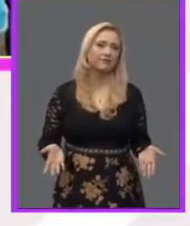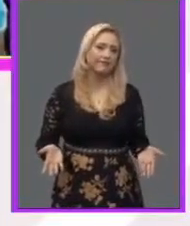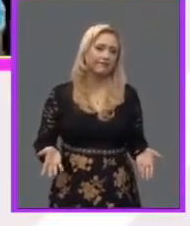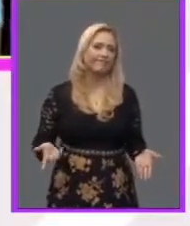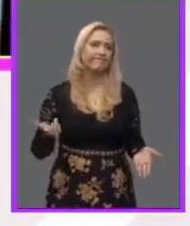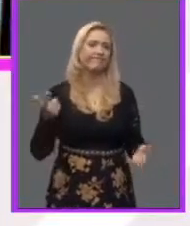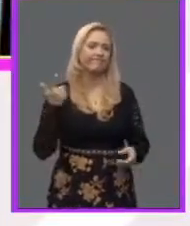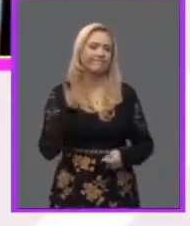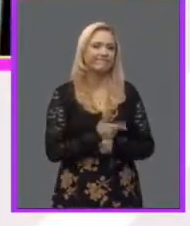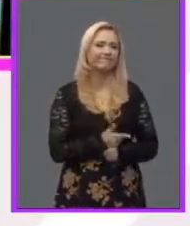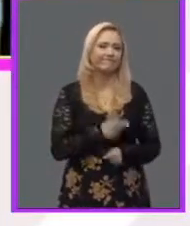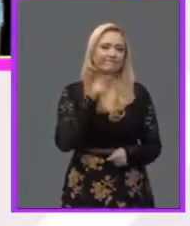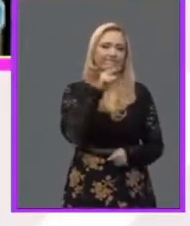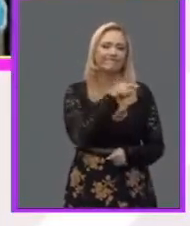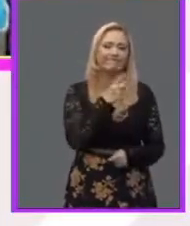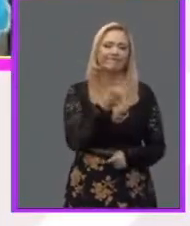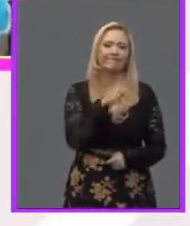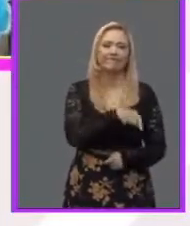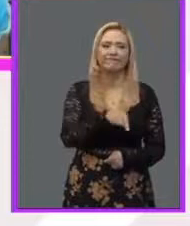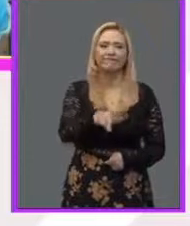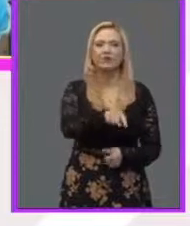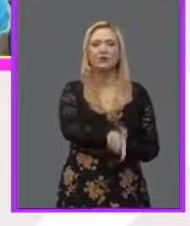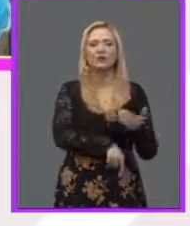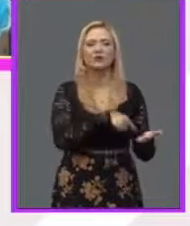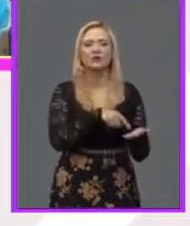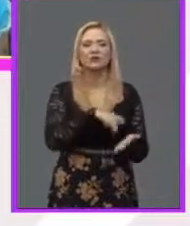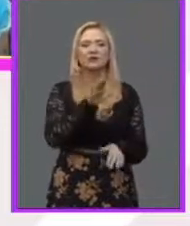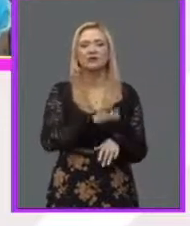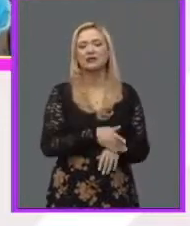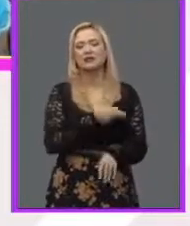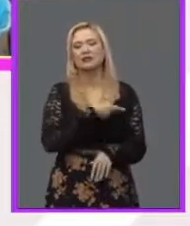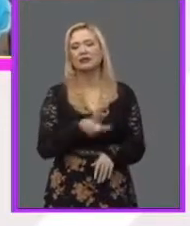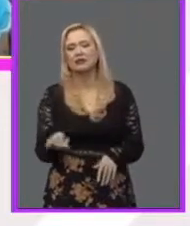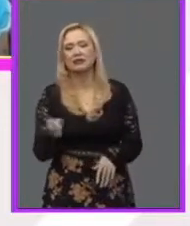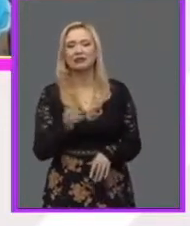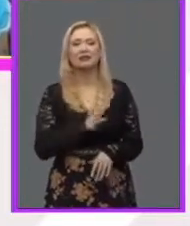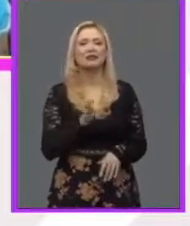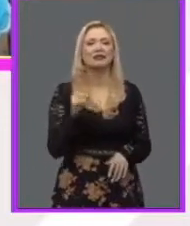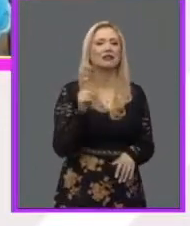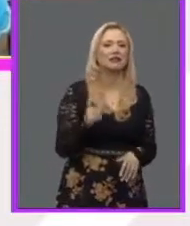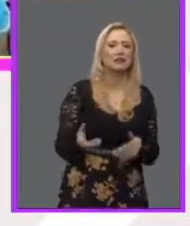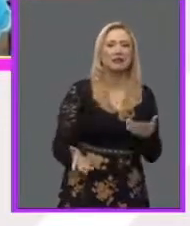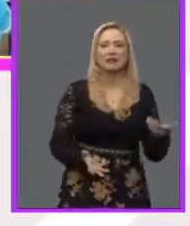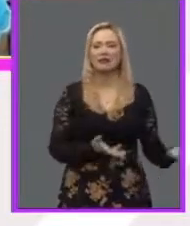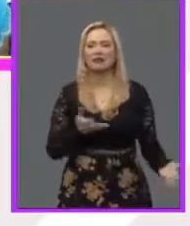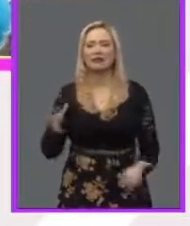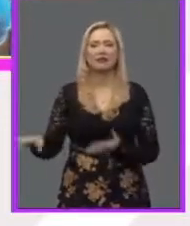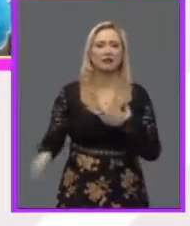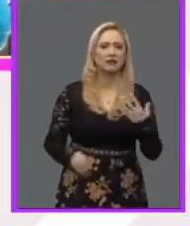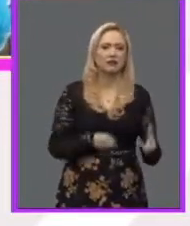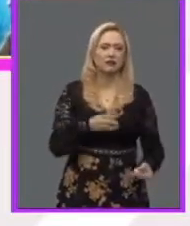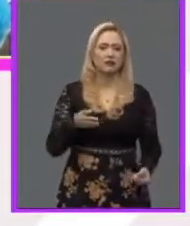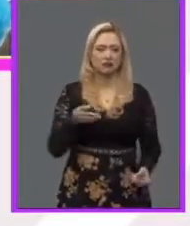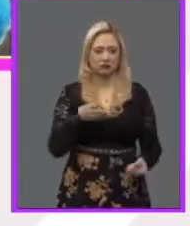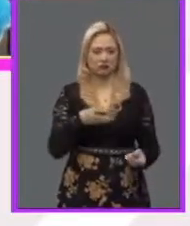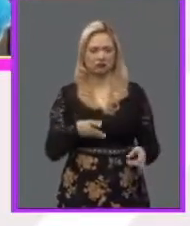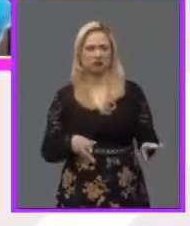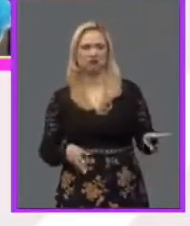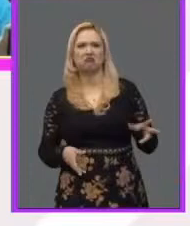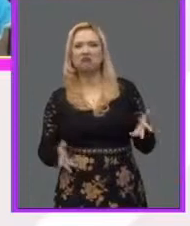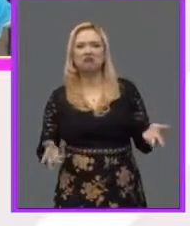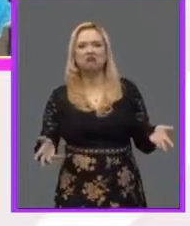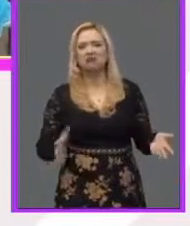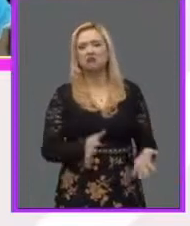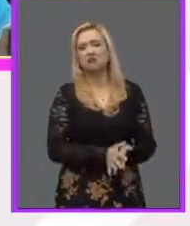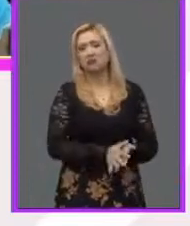en las ciudades. Cuando vemos los asentamientos precarios de nuestras ciudades, no es de extrañarse